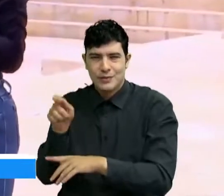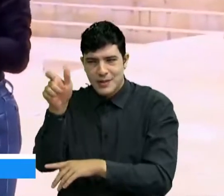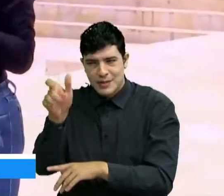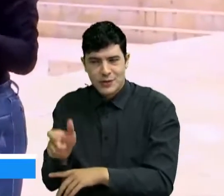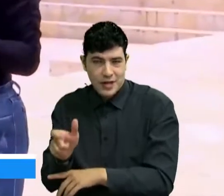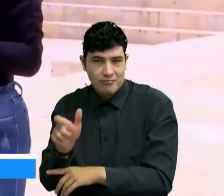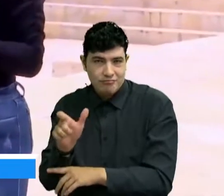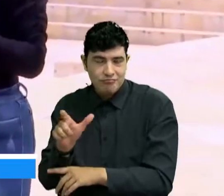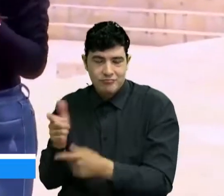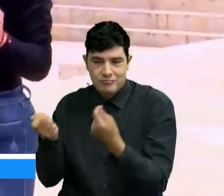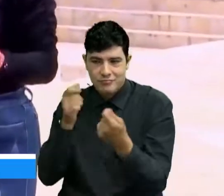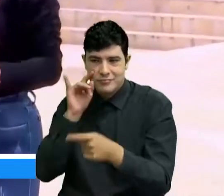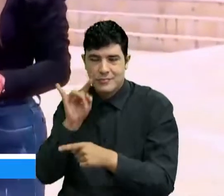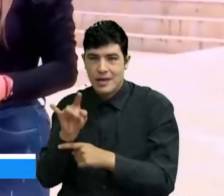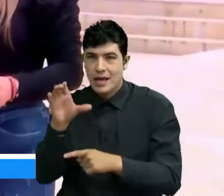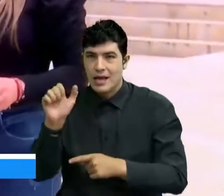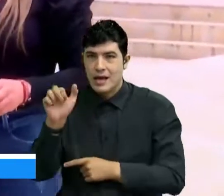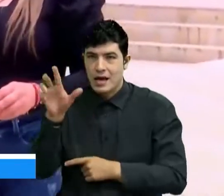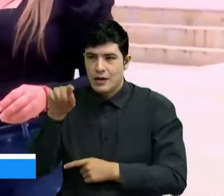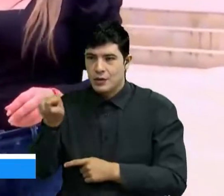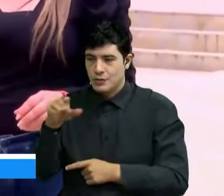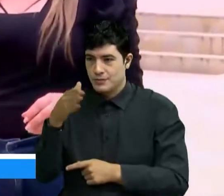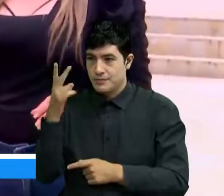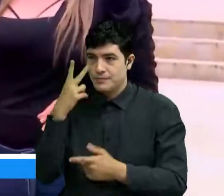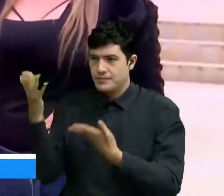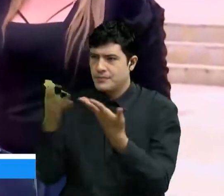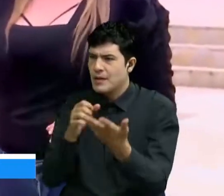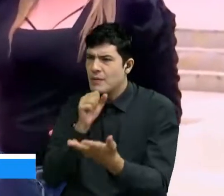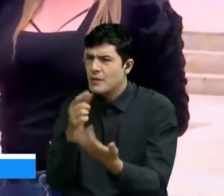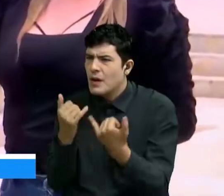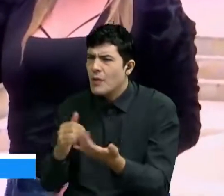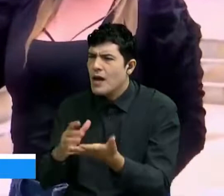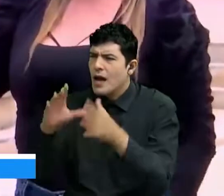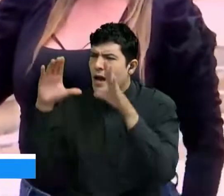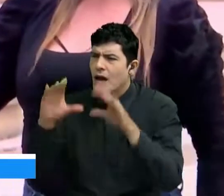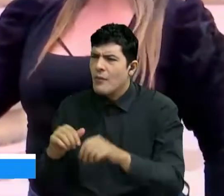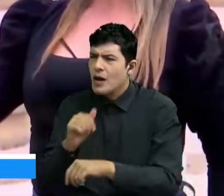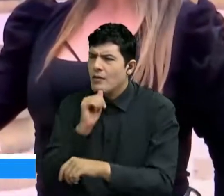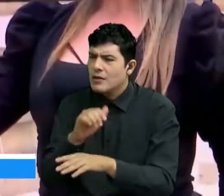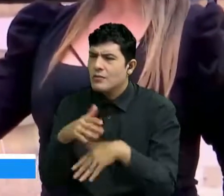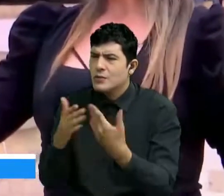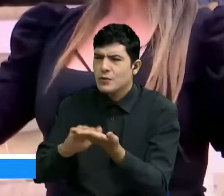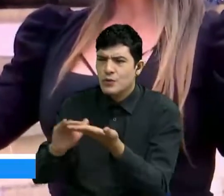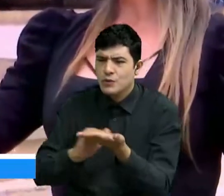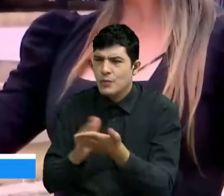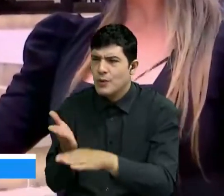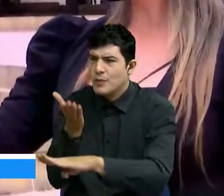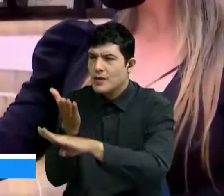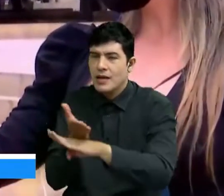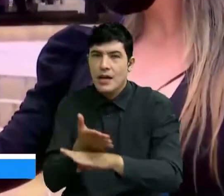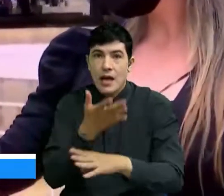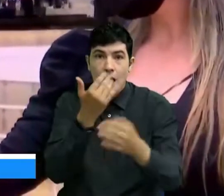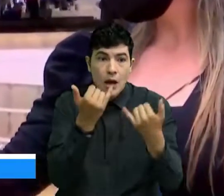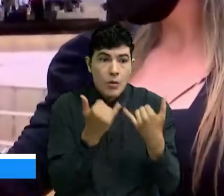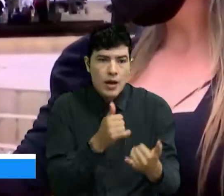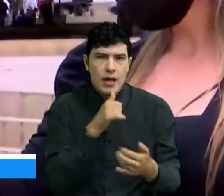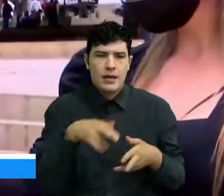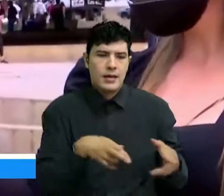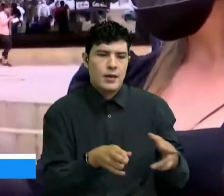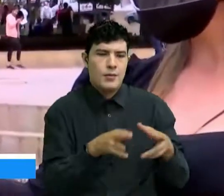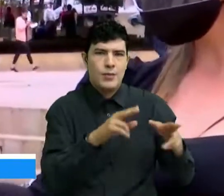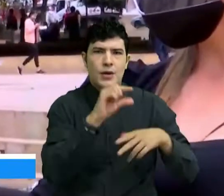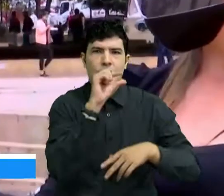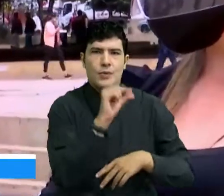¿Qué solución se plantea ante la escasez de agua? Pues la escasez de agua se debe al bajo caudal que le está entrando a la